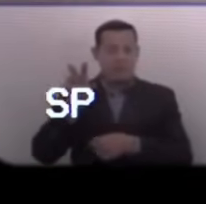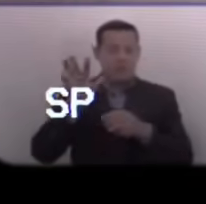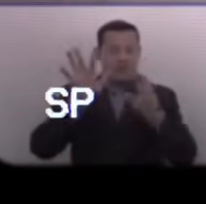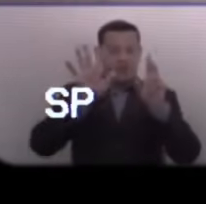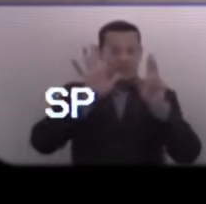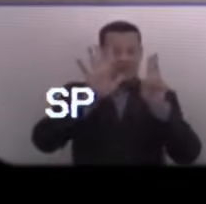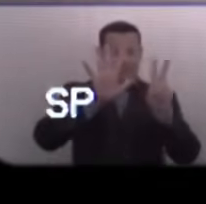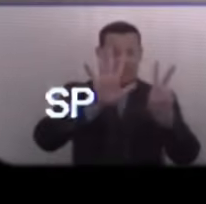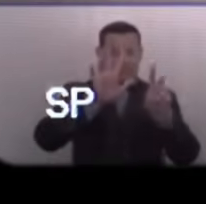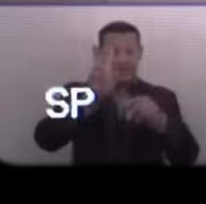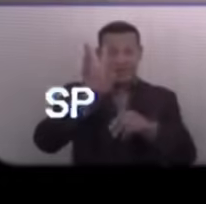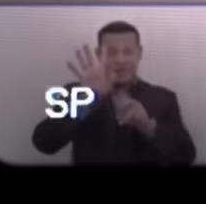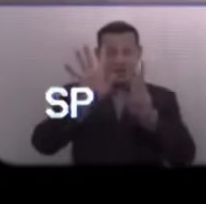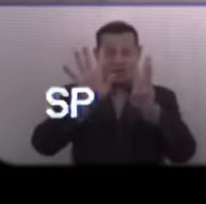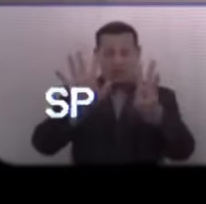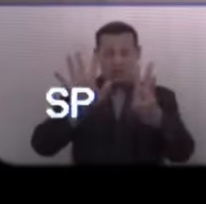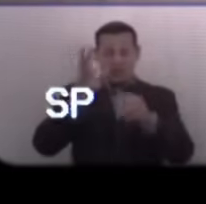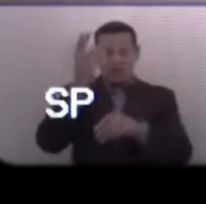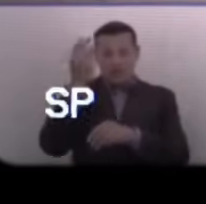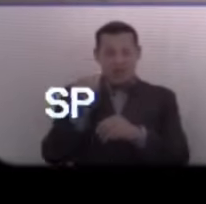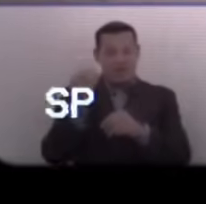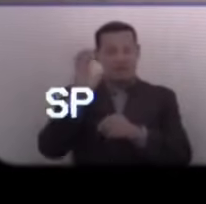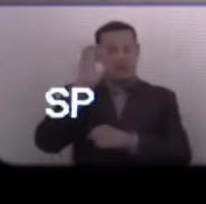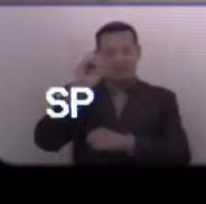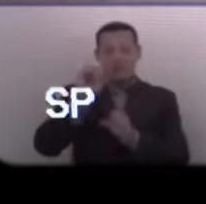78 días con 0 homicidios.